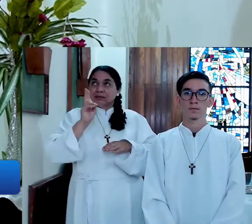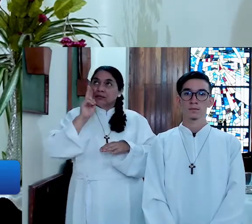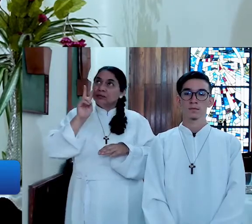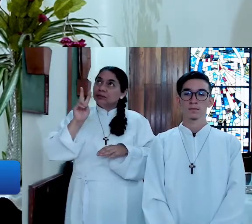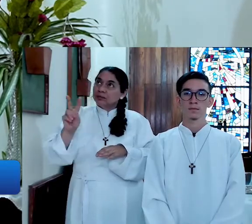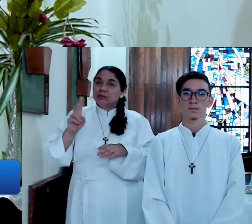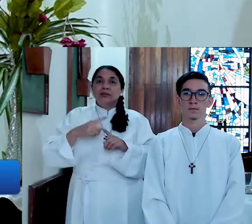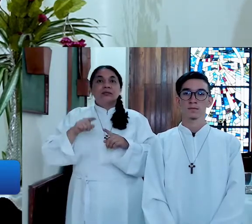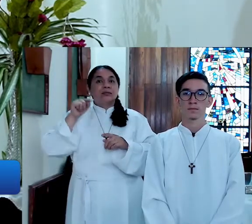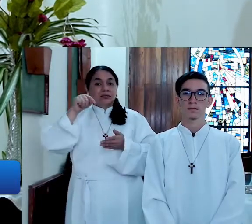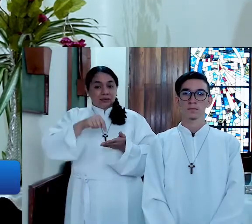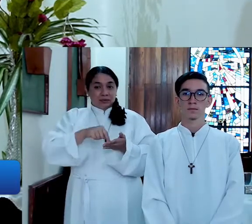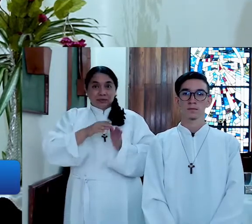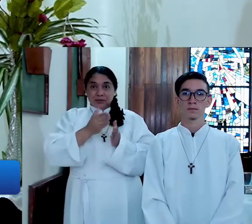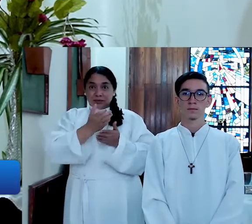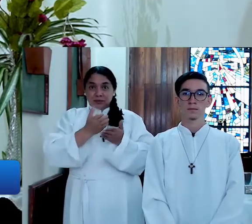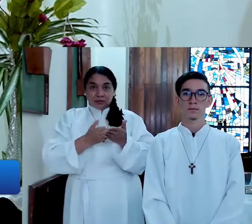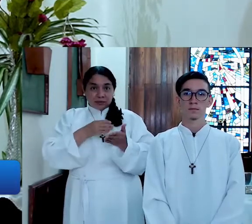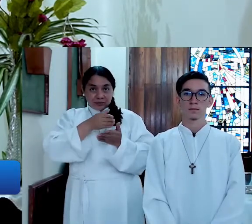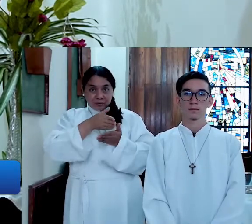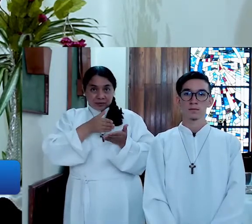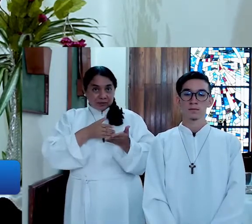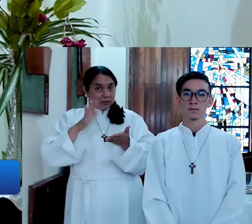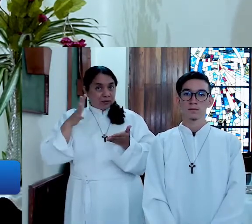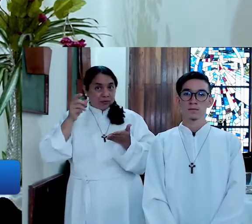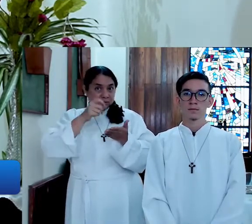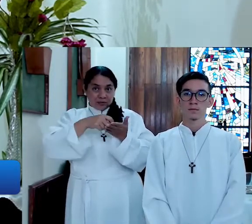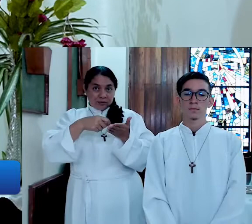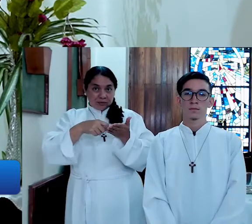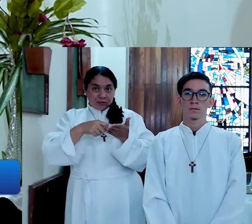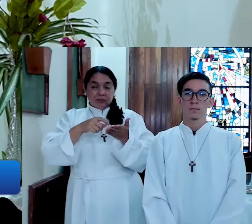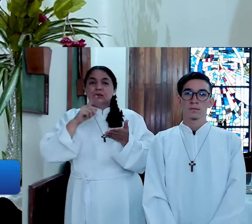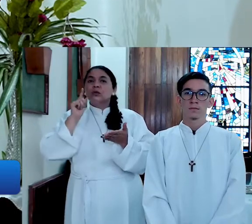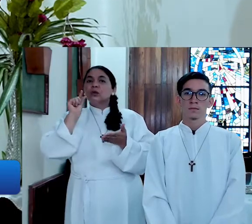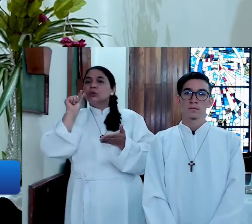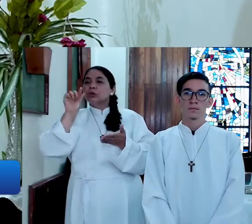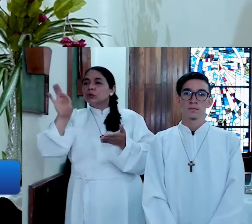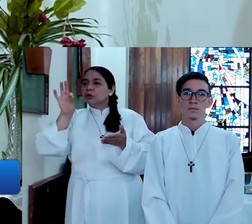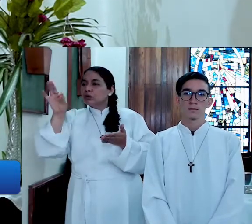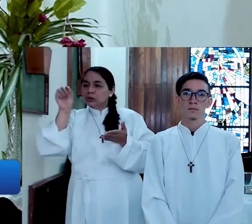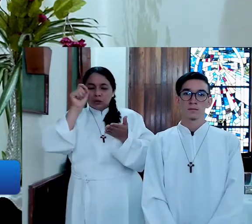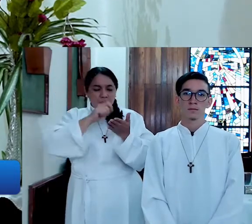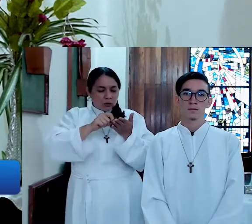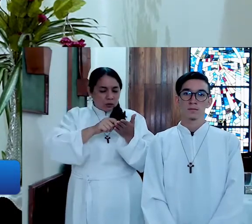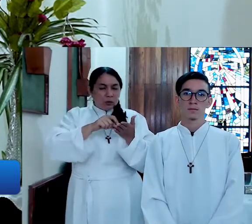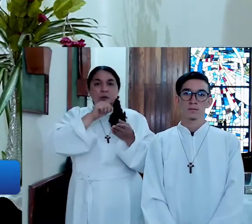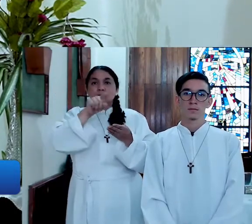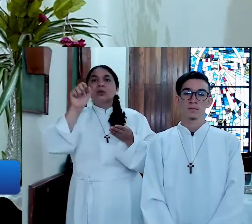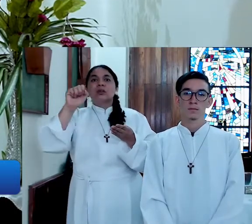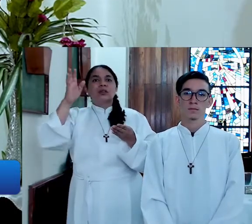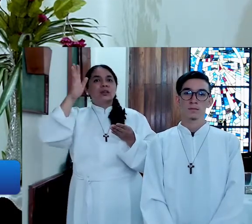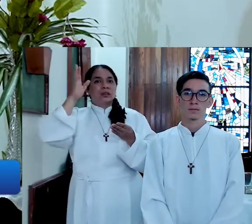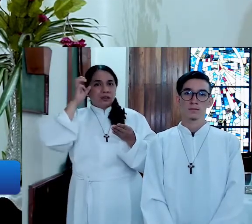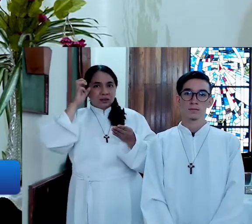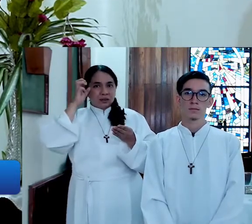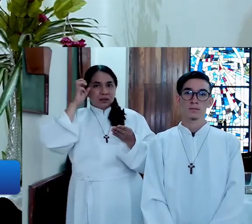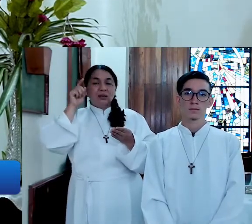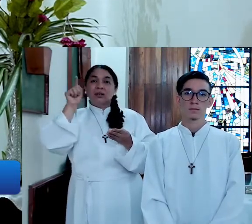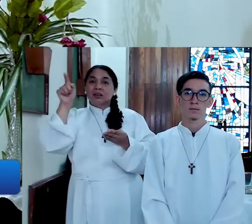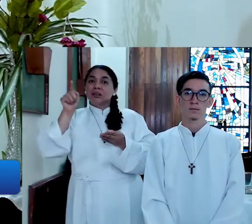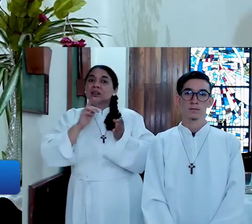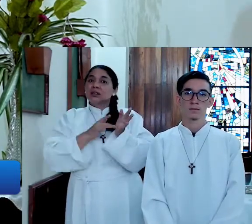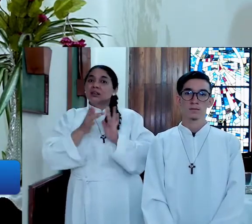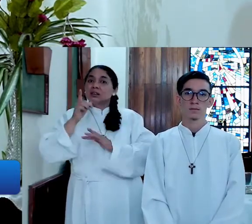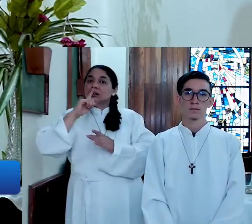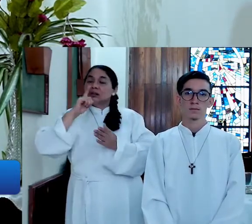este libro. Se escribieron estas para que ustedes crean que Jesús es